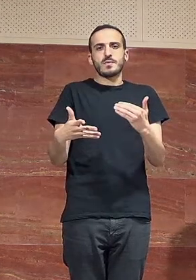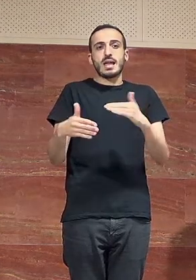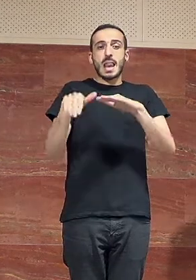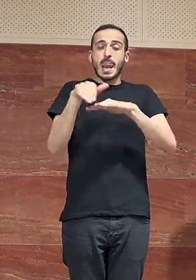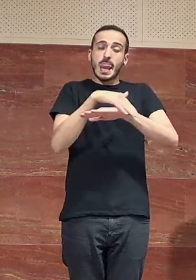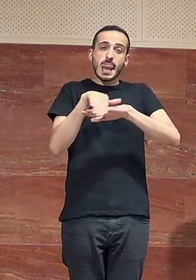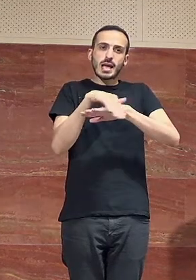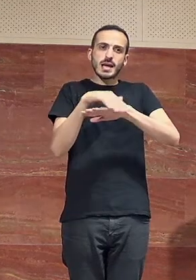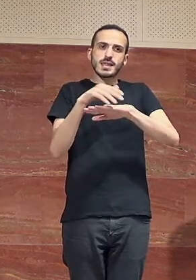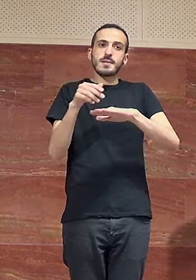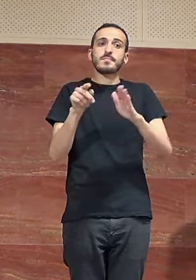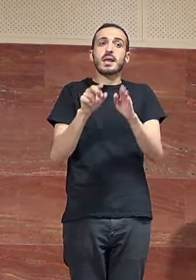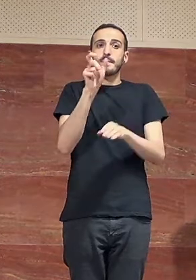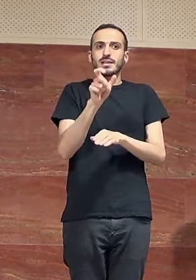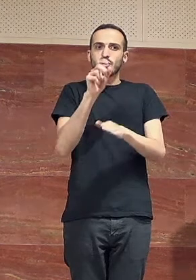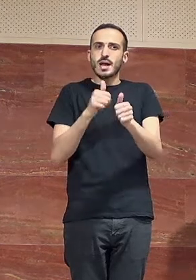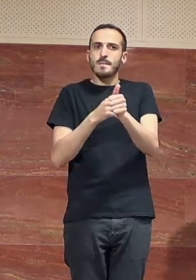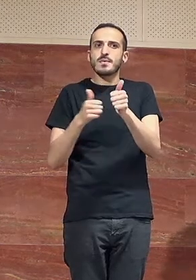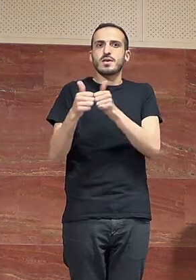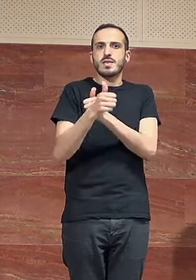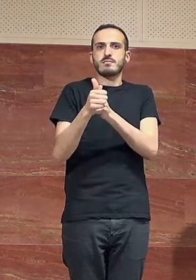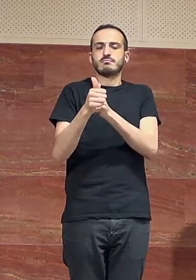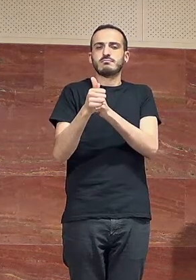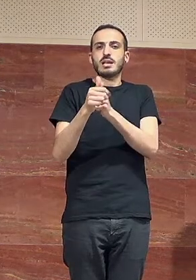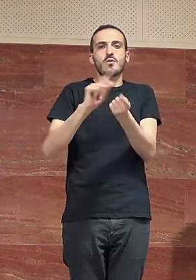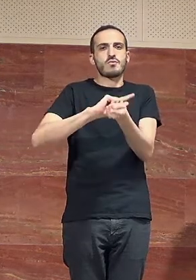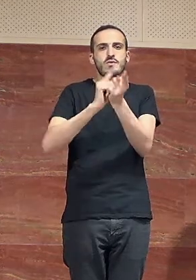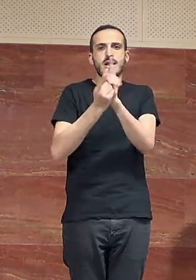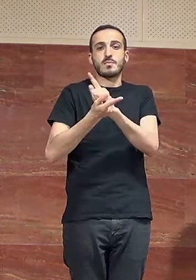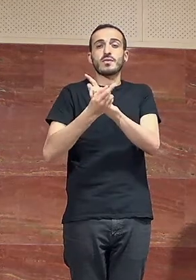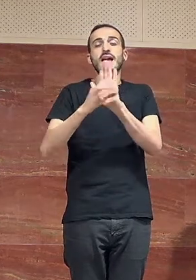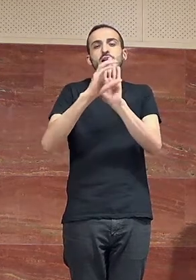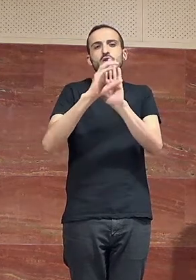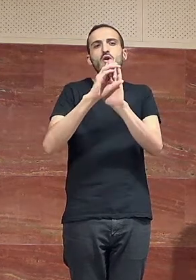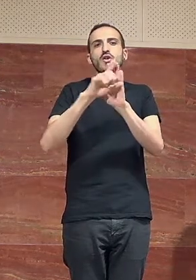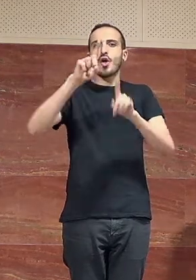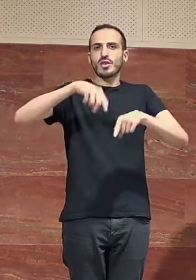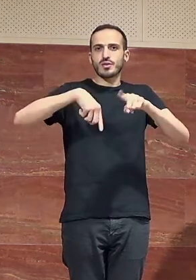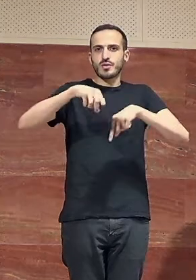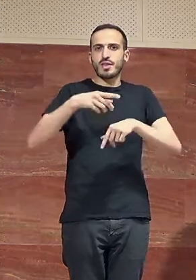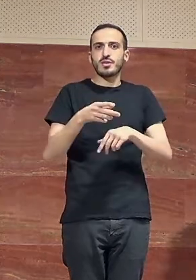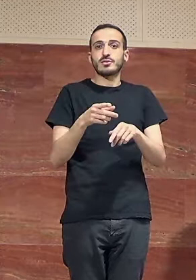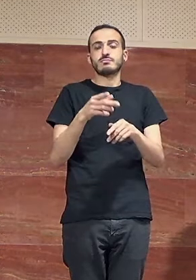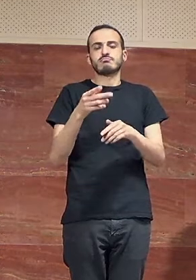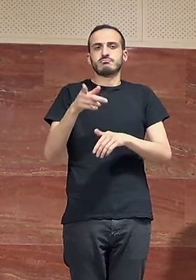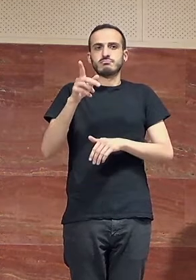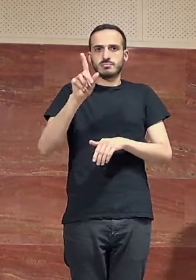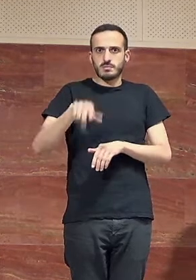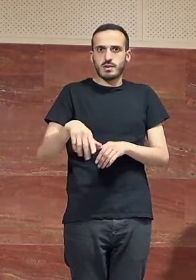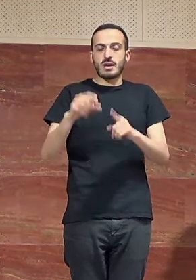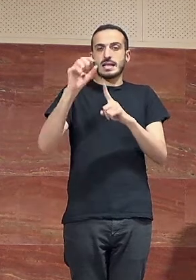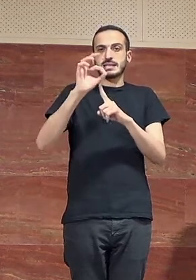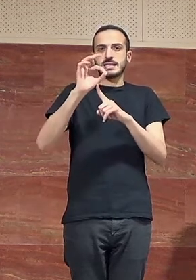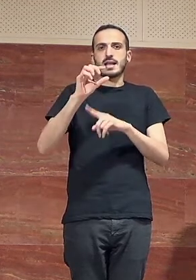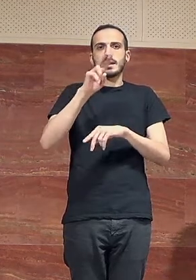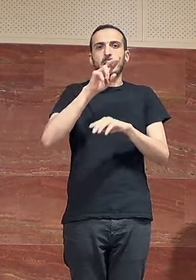prioridad peatonal con una señalización específica regulada en el Código de la Circulación, que es la señal S28. Bueno, otros